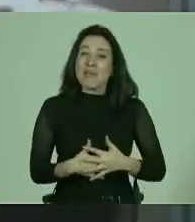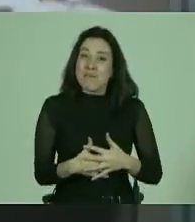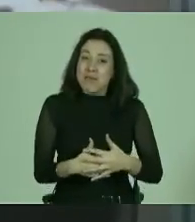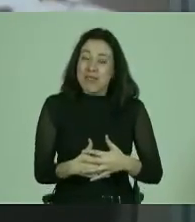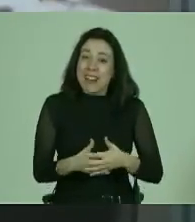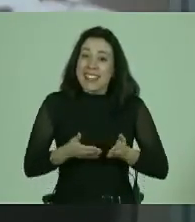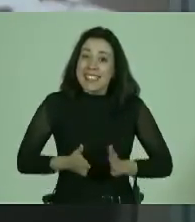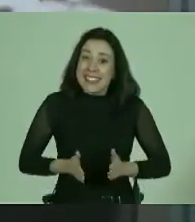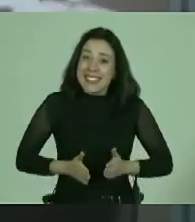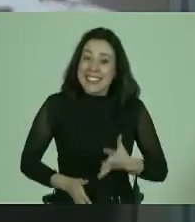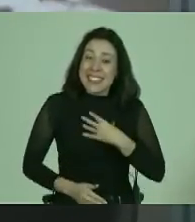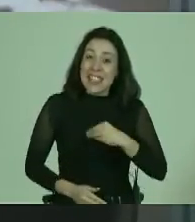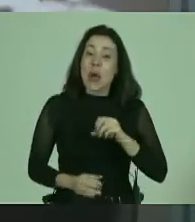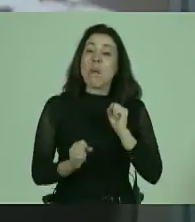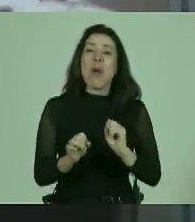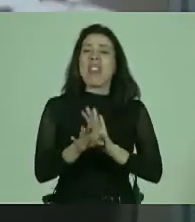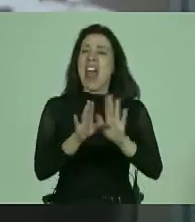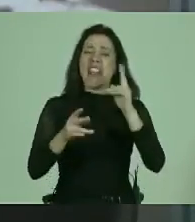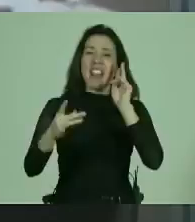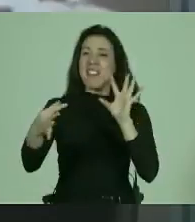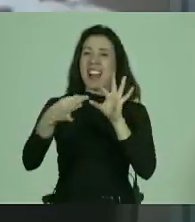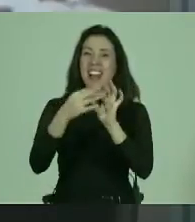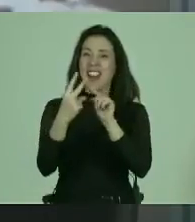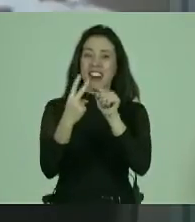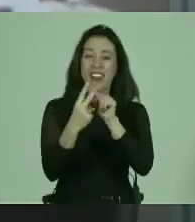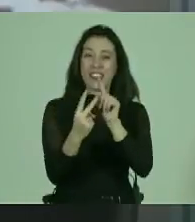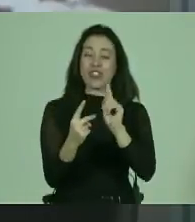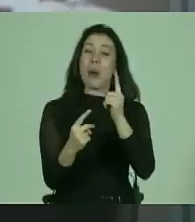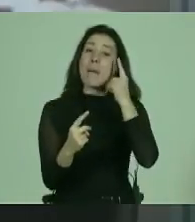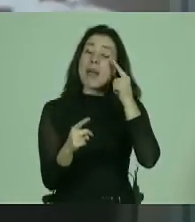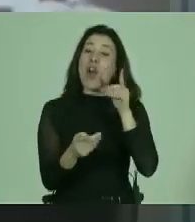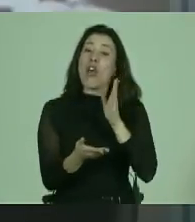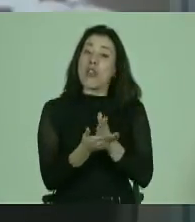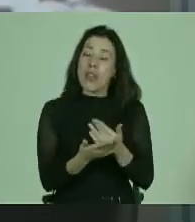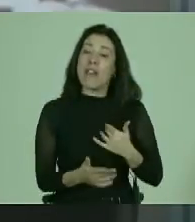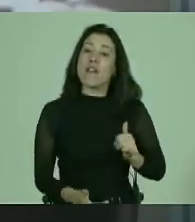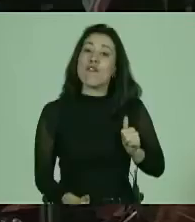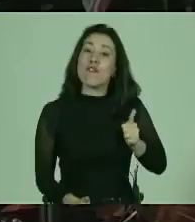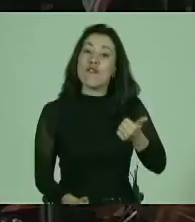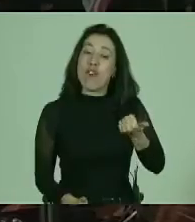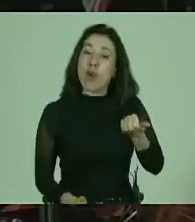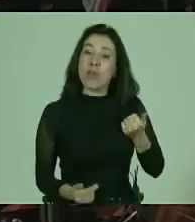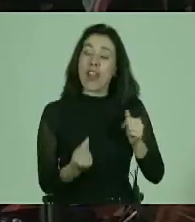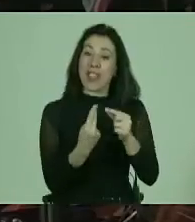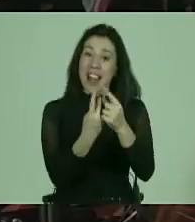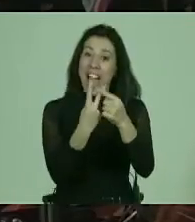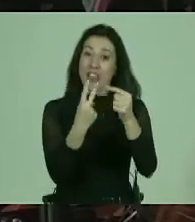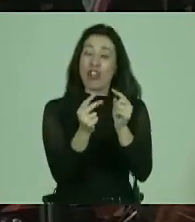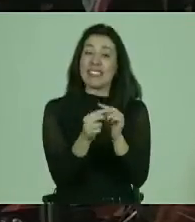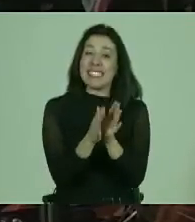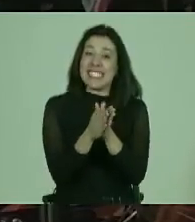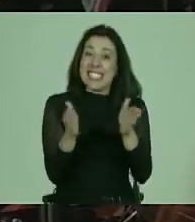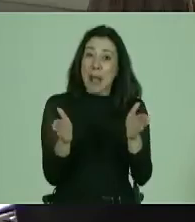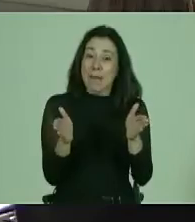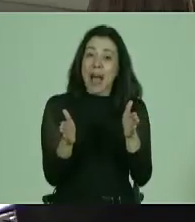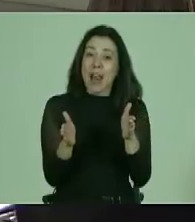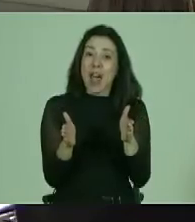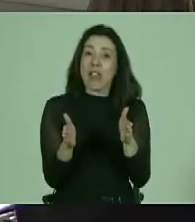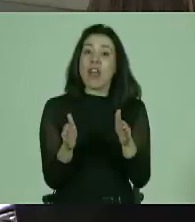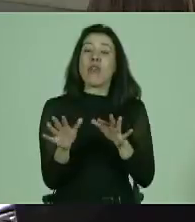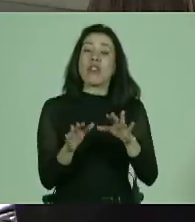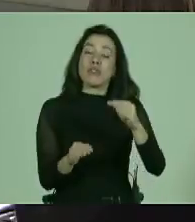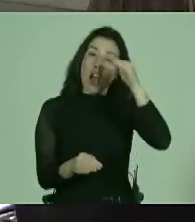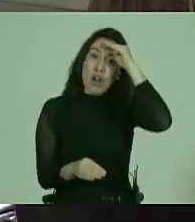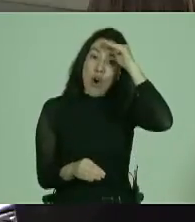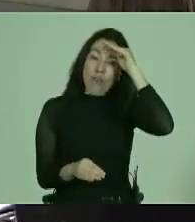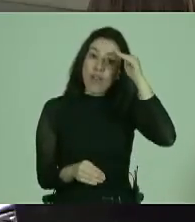se pueden desligar pero para que se deslinden tiene que haber voluntad de desligar la y unos medios fiables